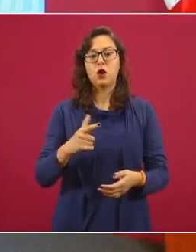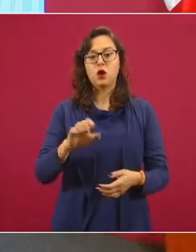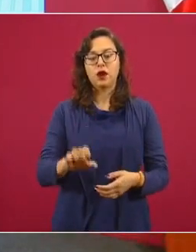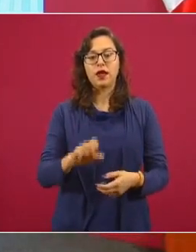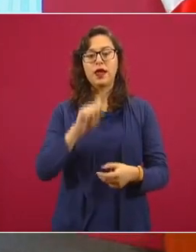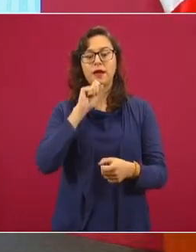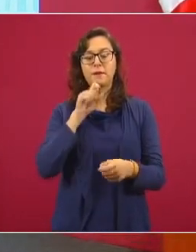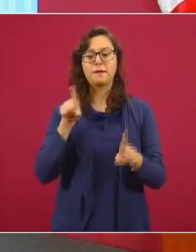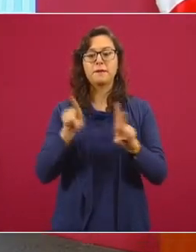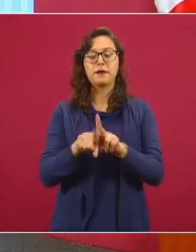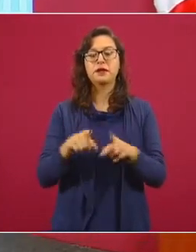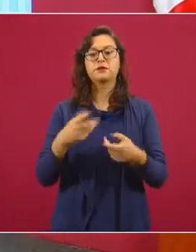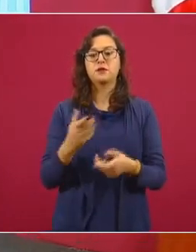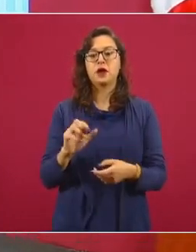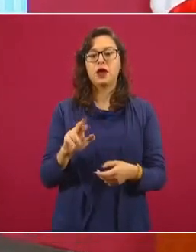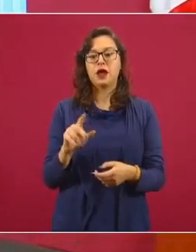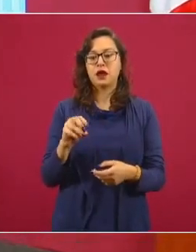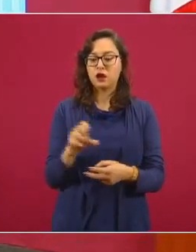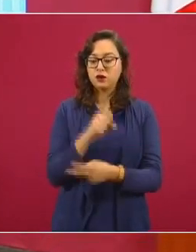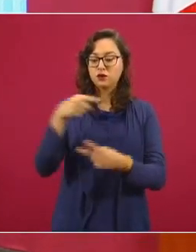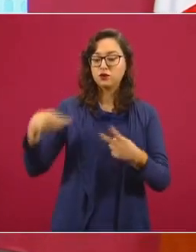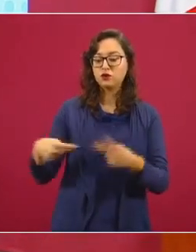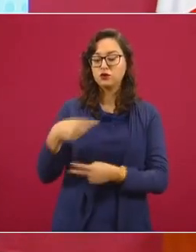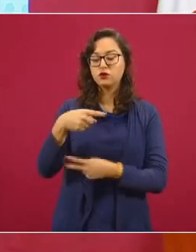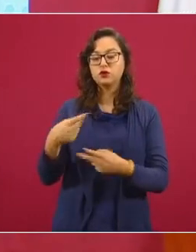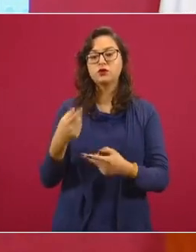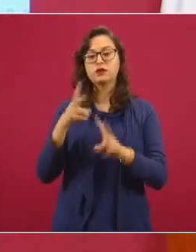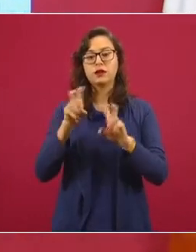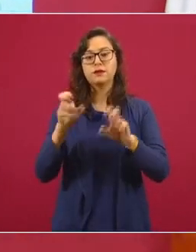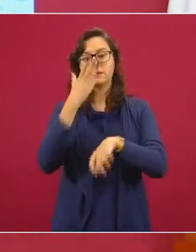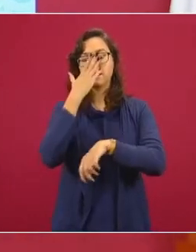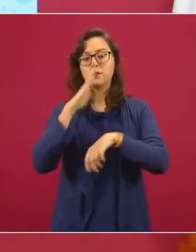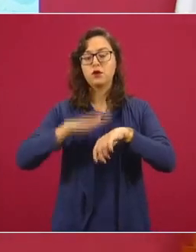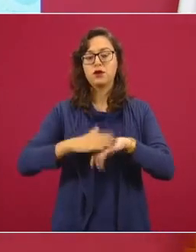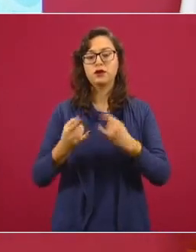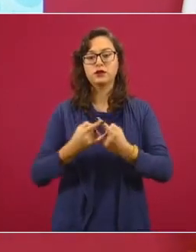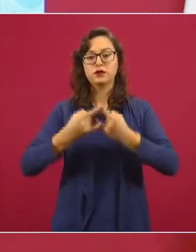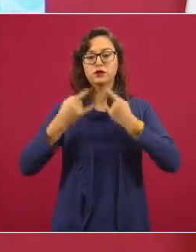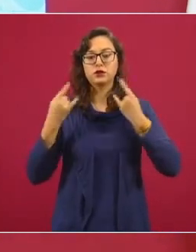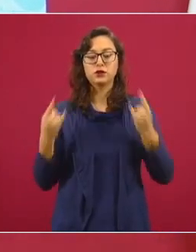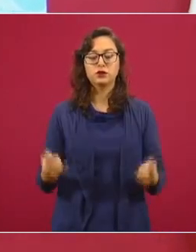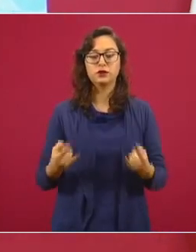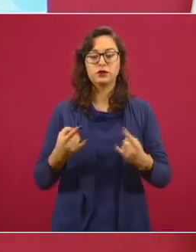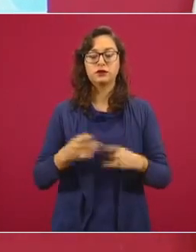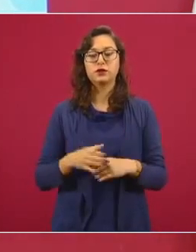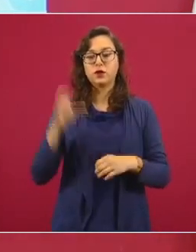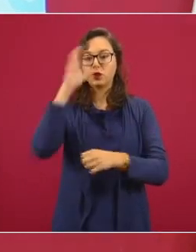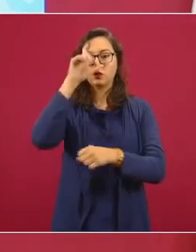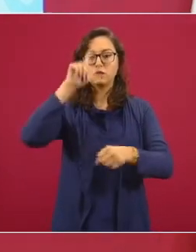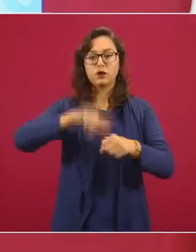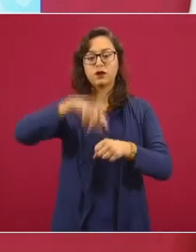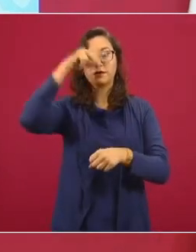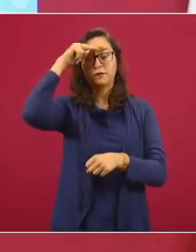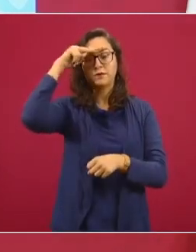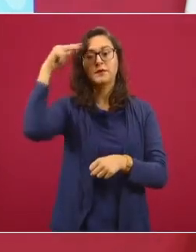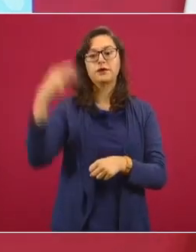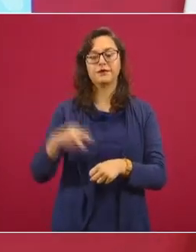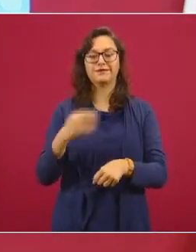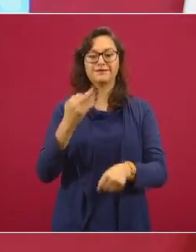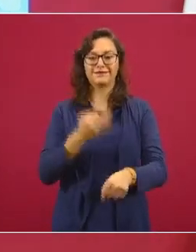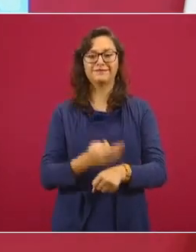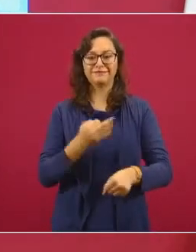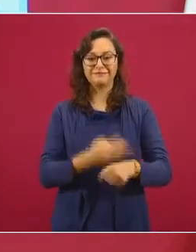de Memoria Histórica y Cultural de México. Entonces vamos a proceder a